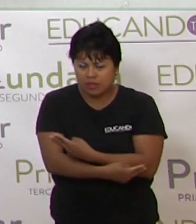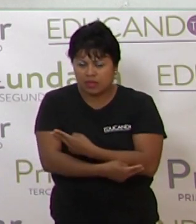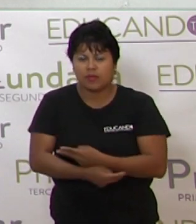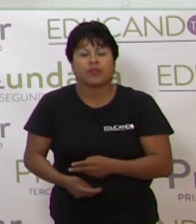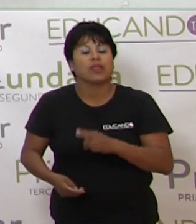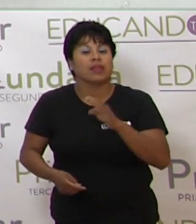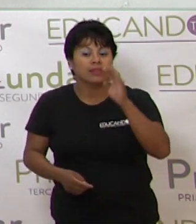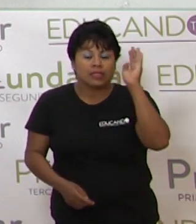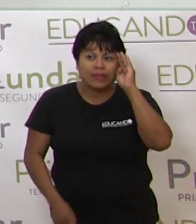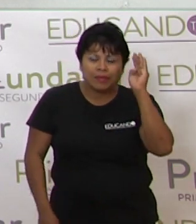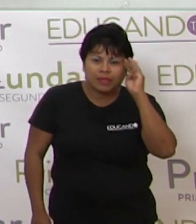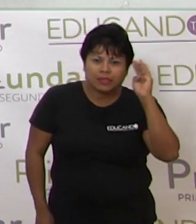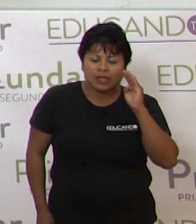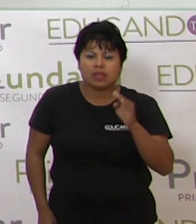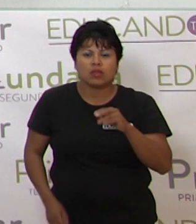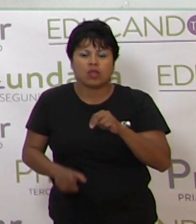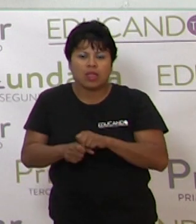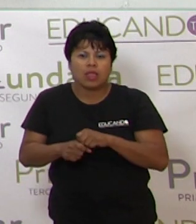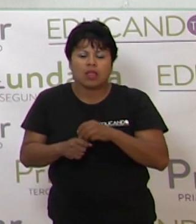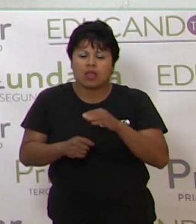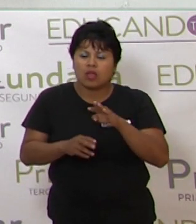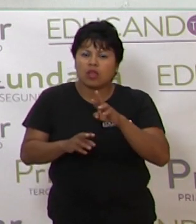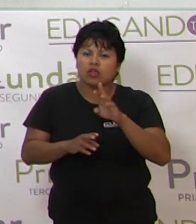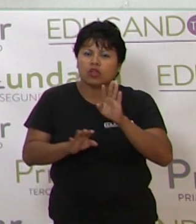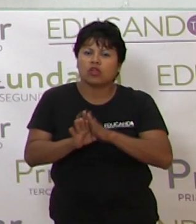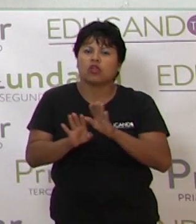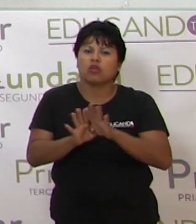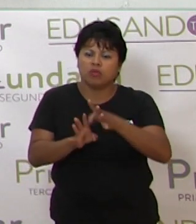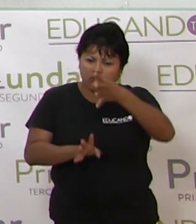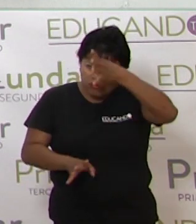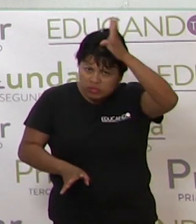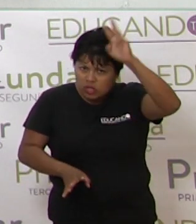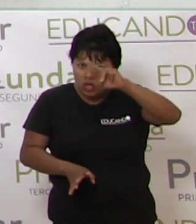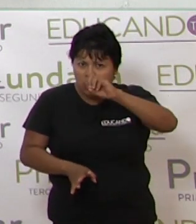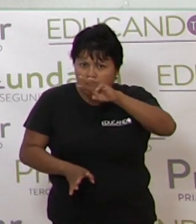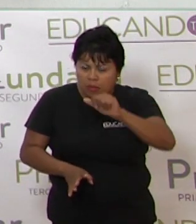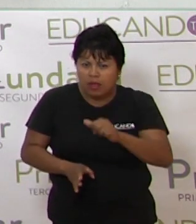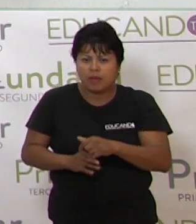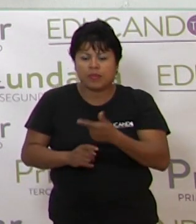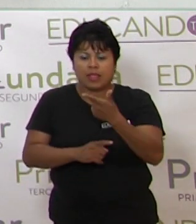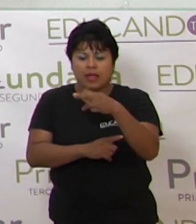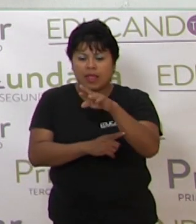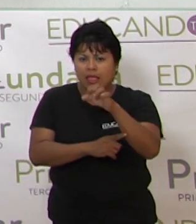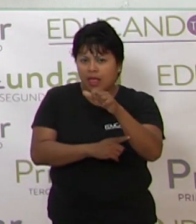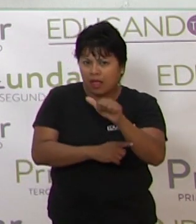Estaban pensando en la mitología romana, en la mitología griega,